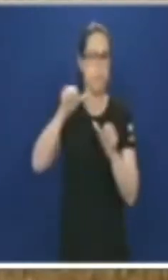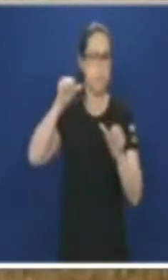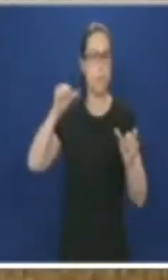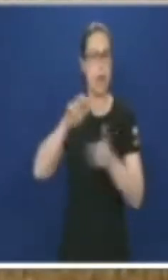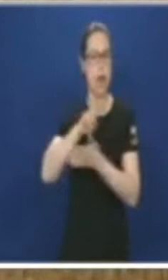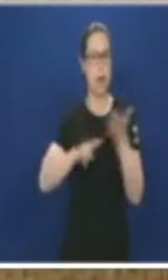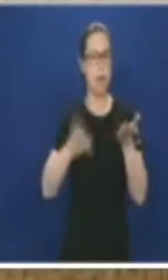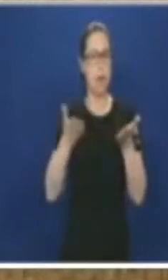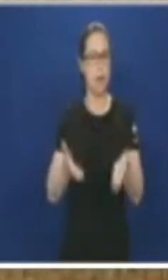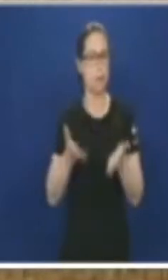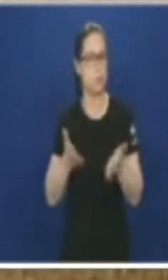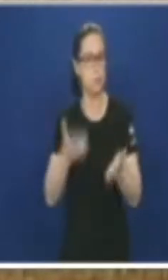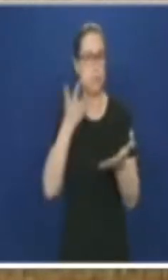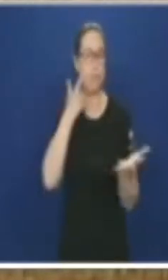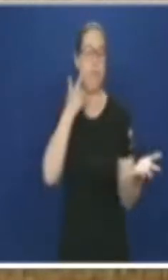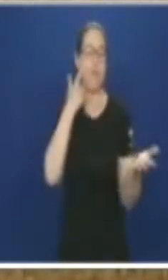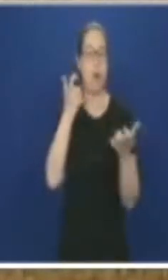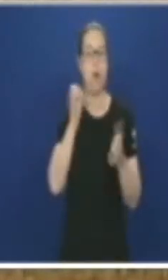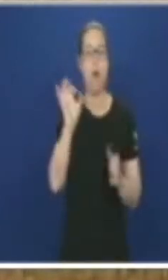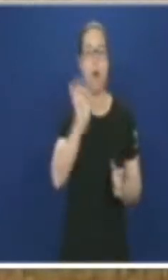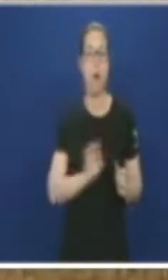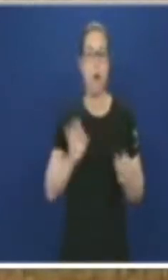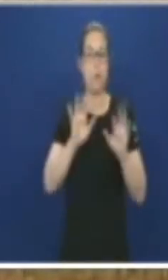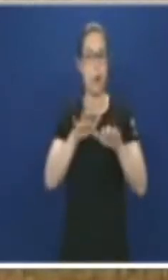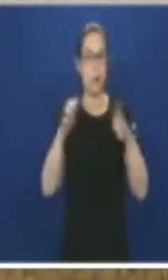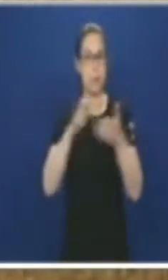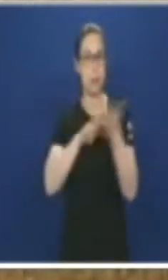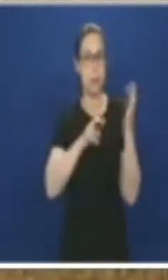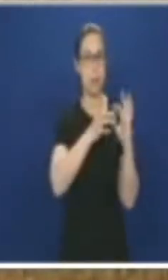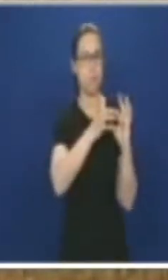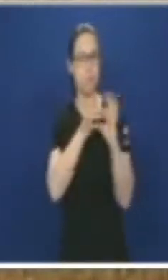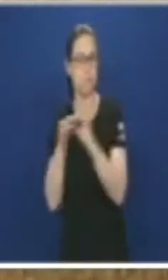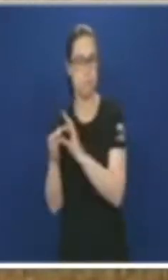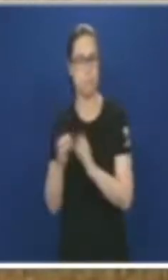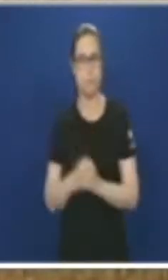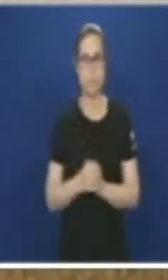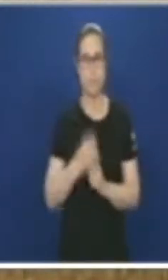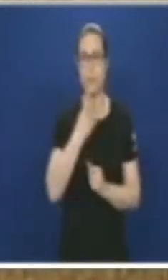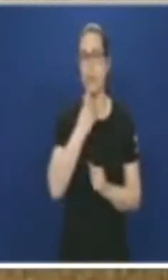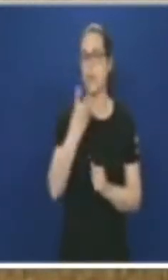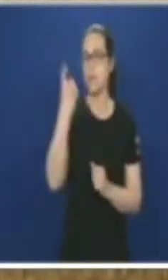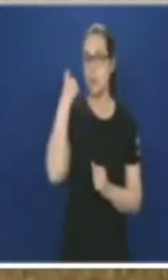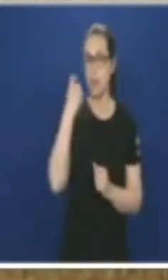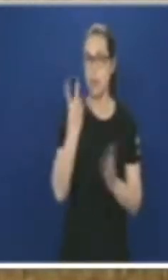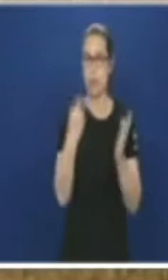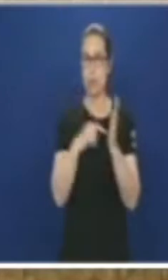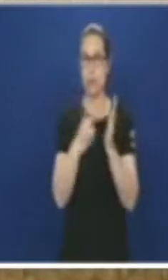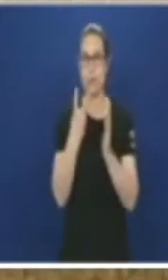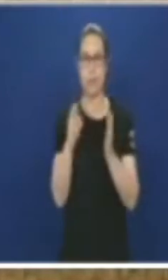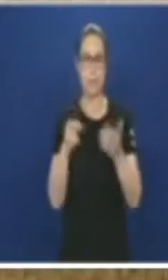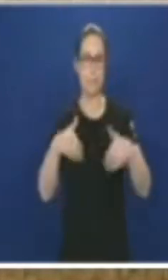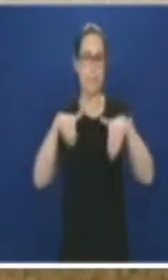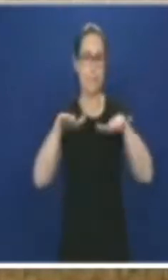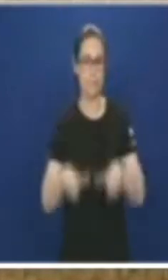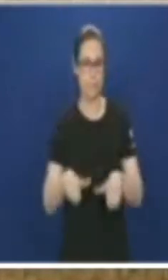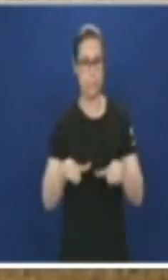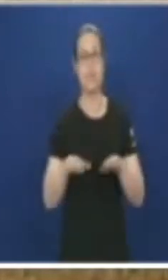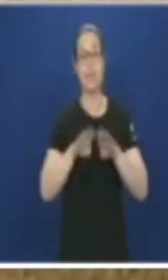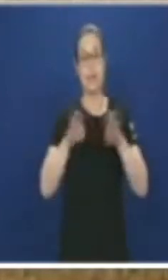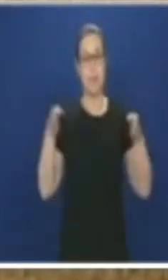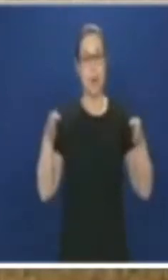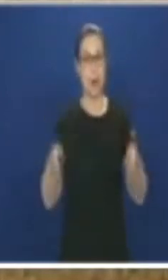Galicia ou pola súa especial relación co Parlamento galego. O ano pasado non poidemos celebrar este acto porque a Cámara estaba